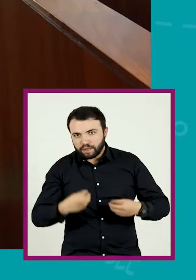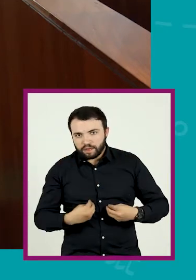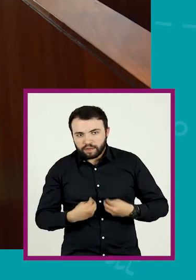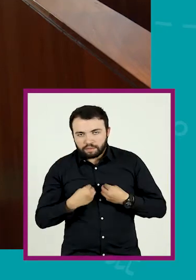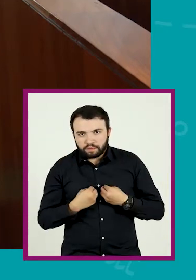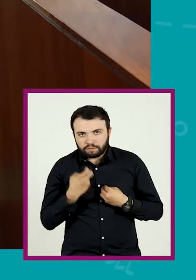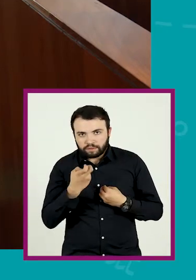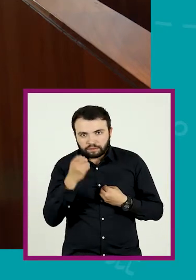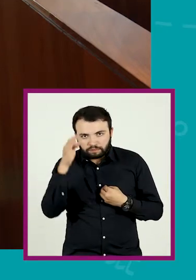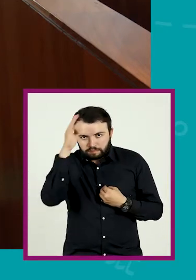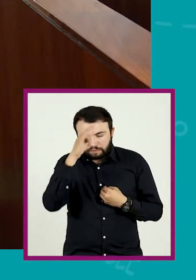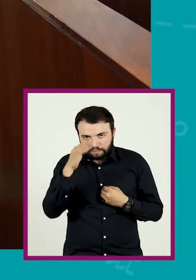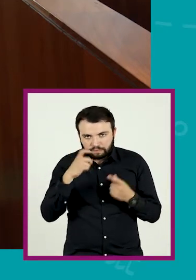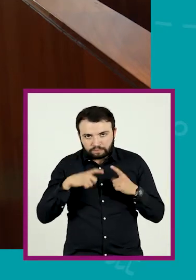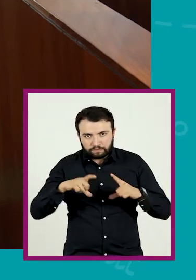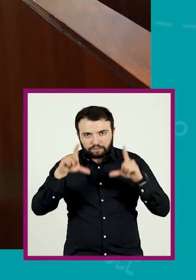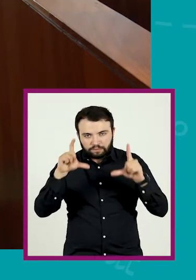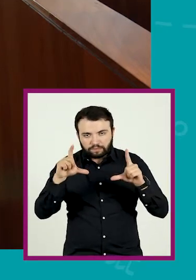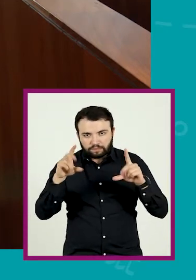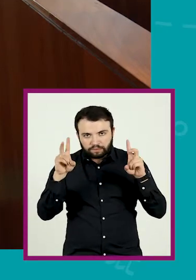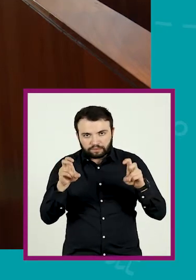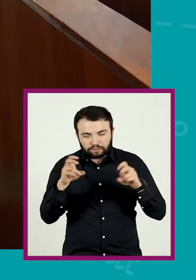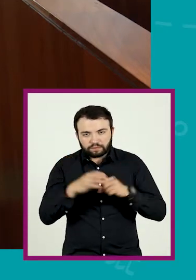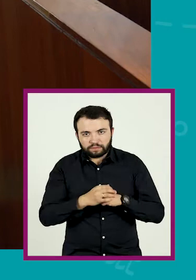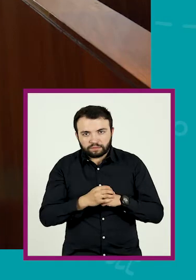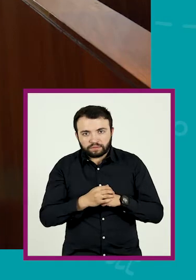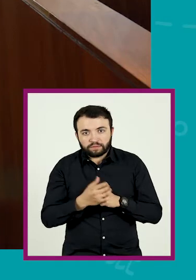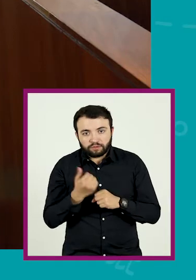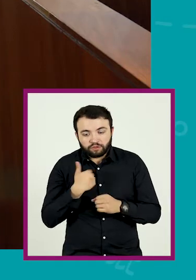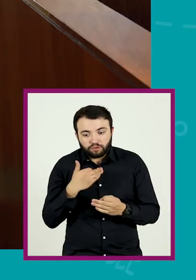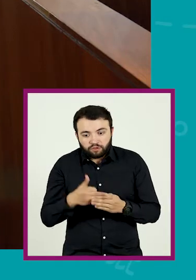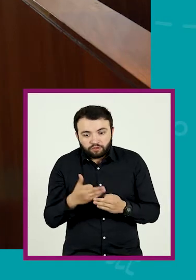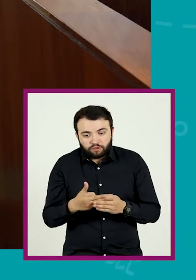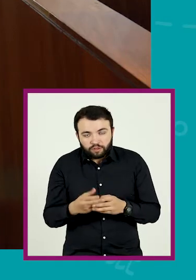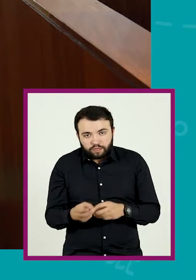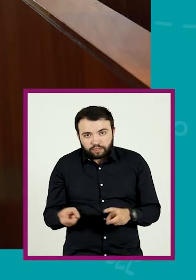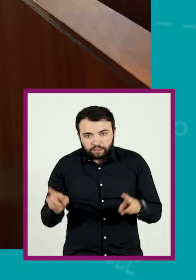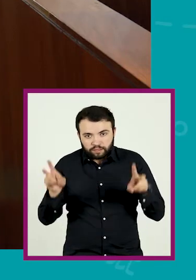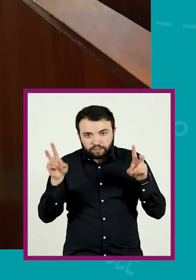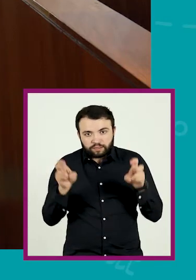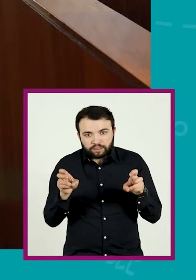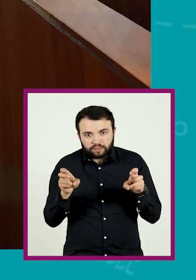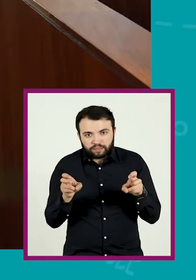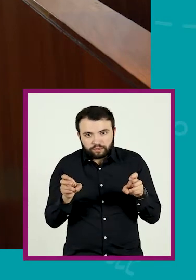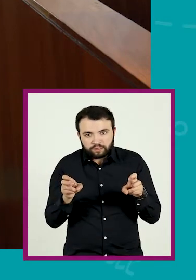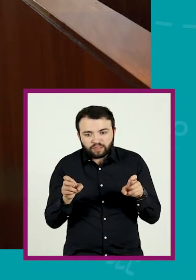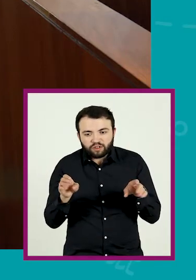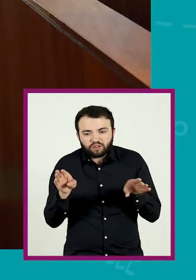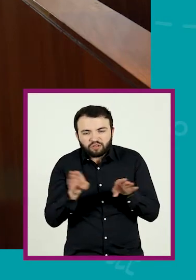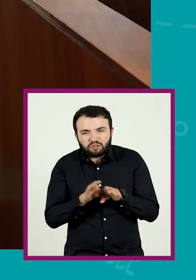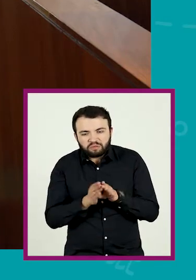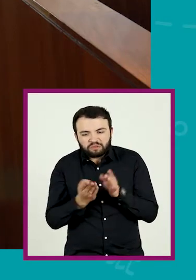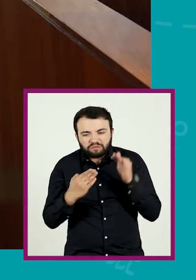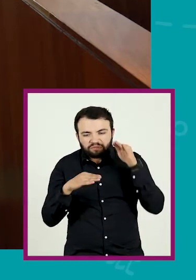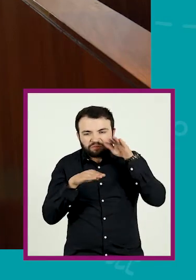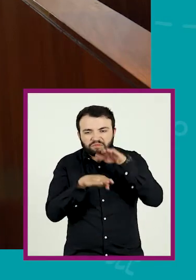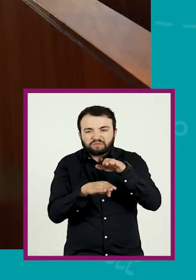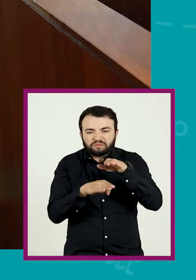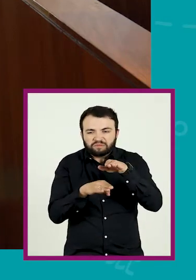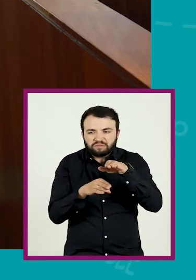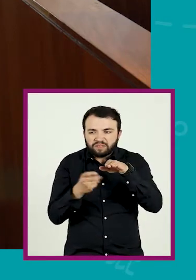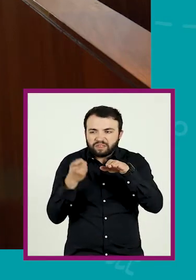esto es filosofía, en esta ocasión vamos a abordar precisamente esos riesgos y esos